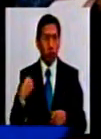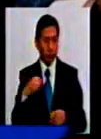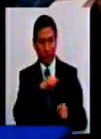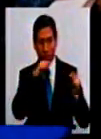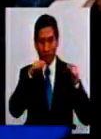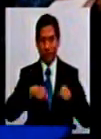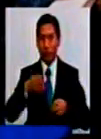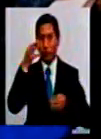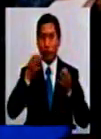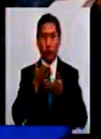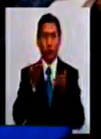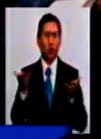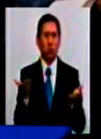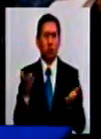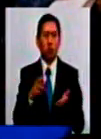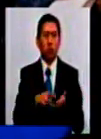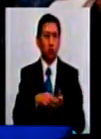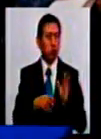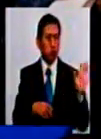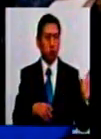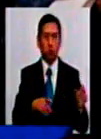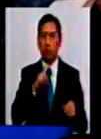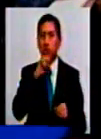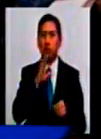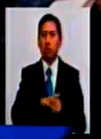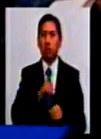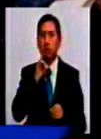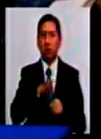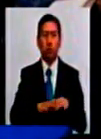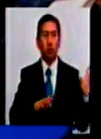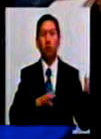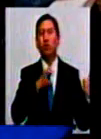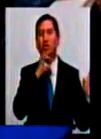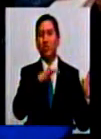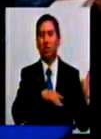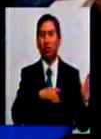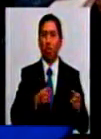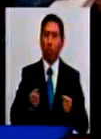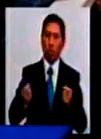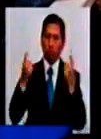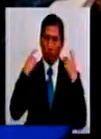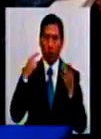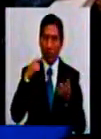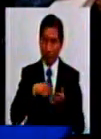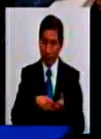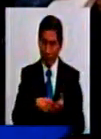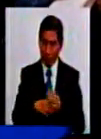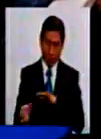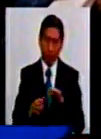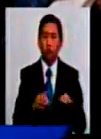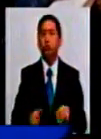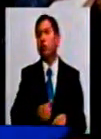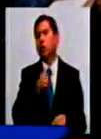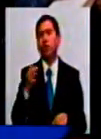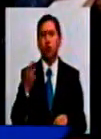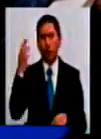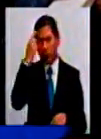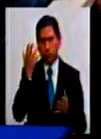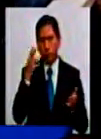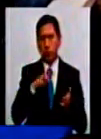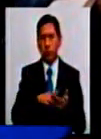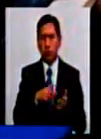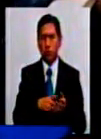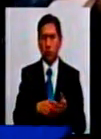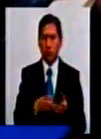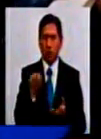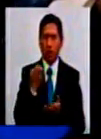ante ustedes es el incumplimiento de Chile de esos compromisos. Otra de las razones está en los graves